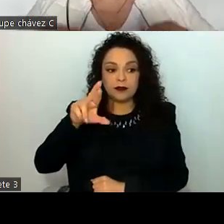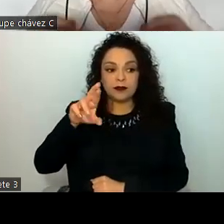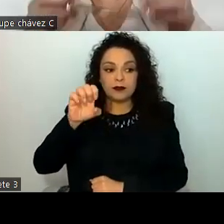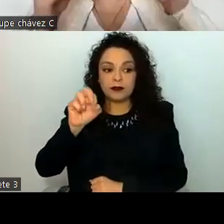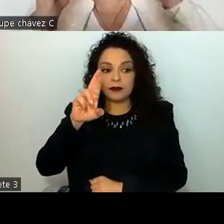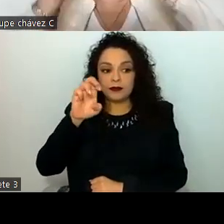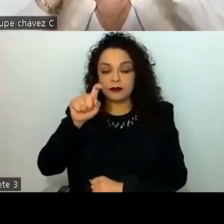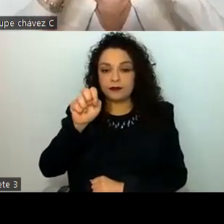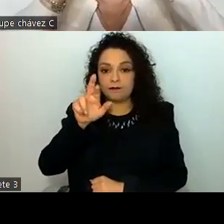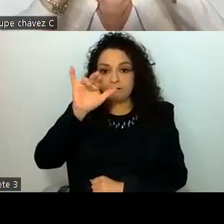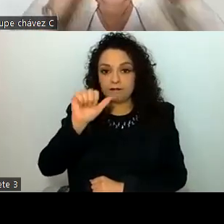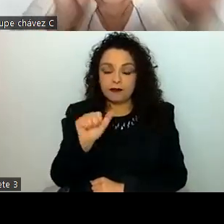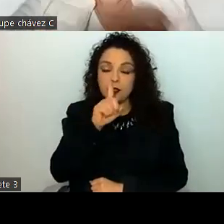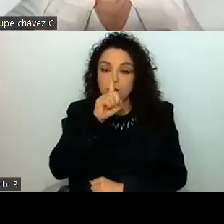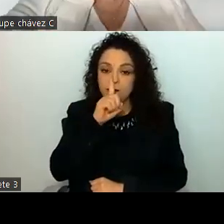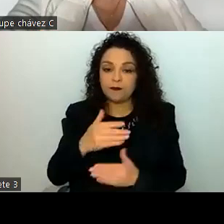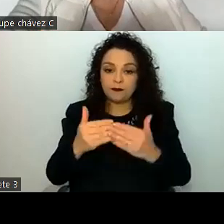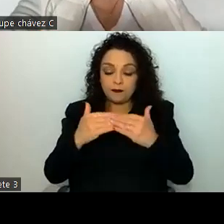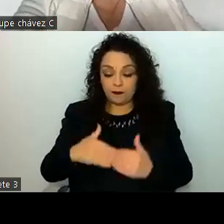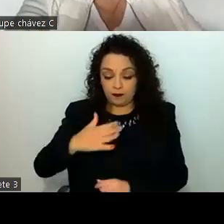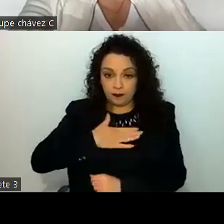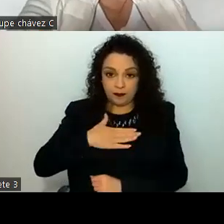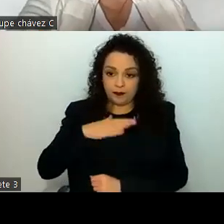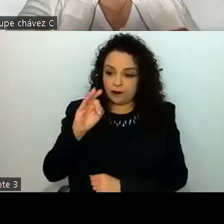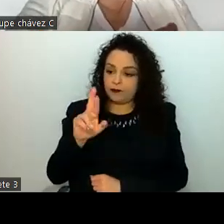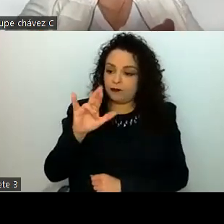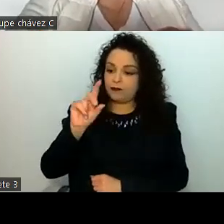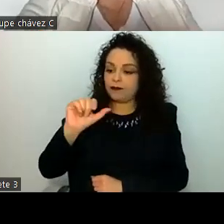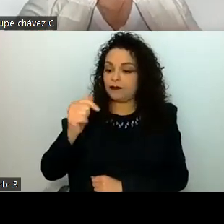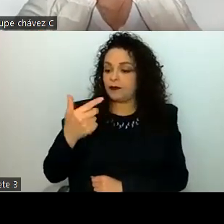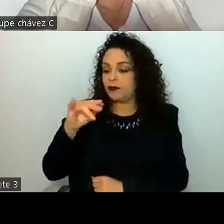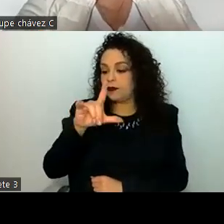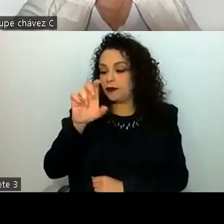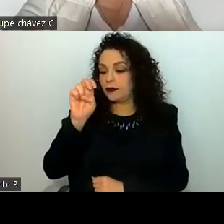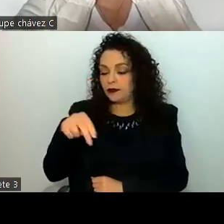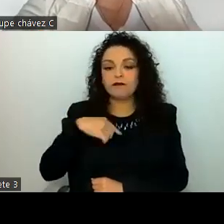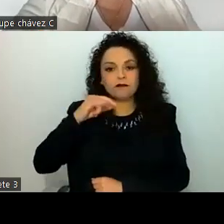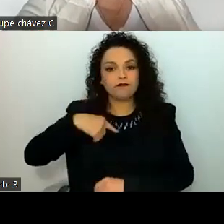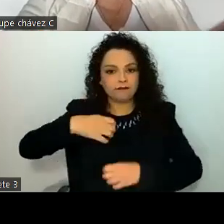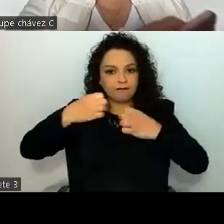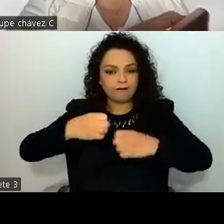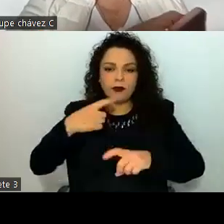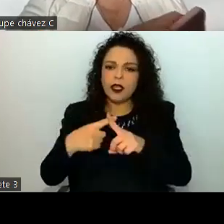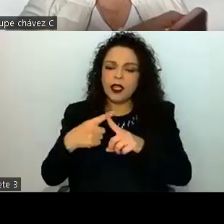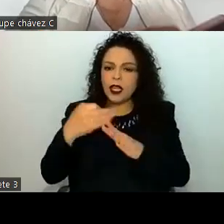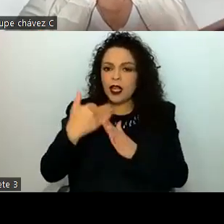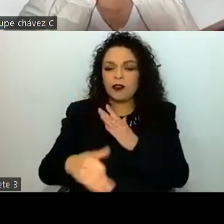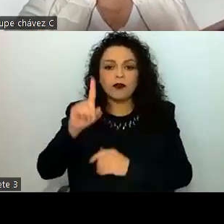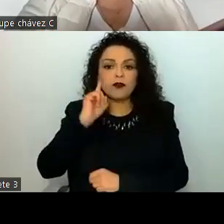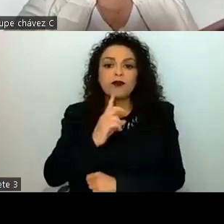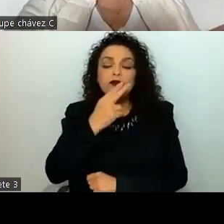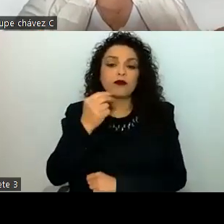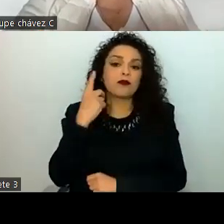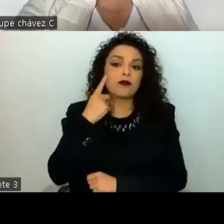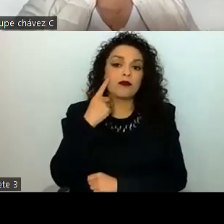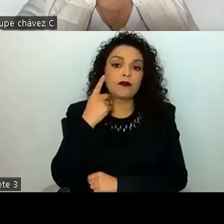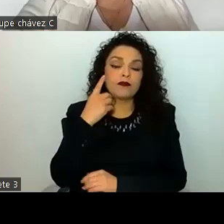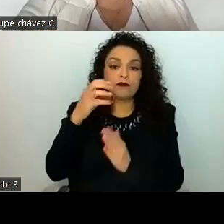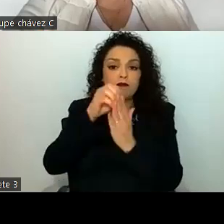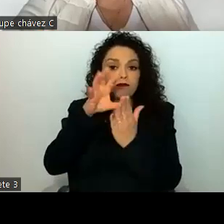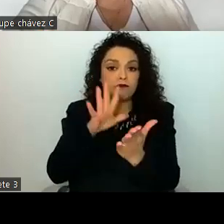Y la de la voz, diputada Frida Guillén Ortiz, presente. ¿Falta alguna diputada o diputada para pasar lista de